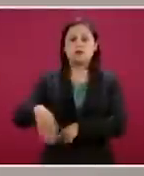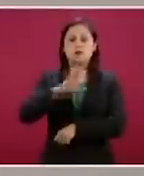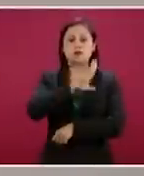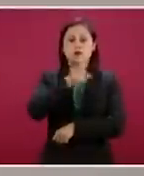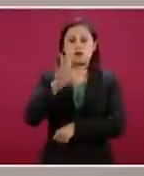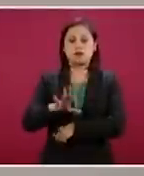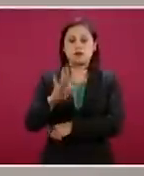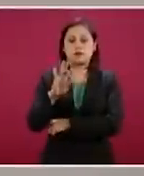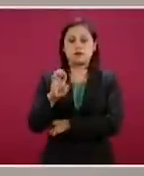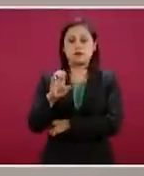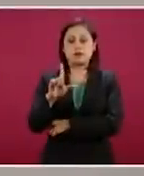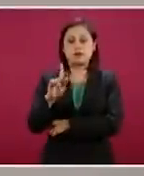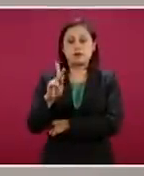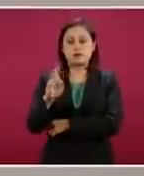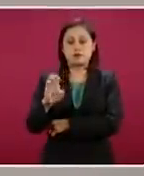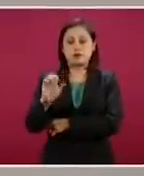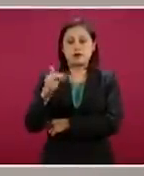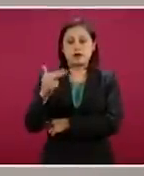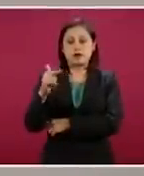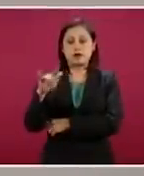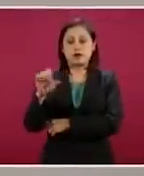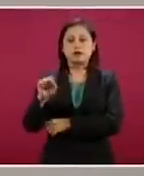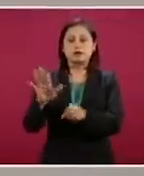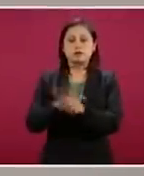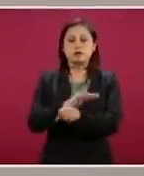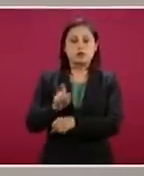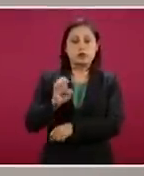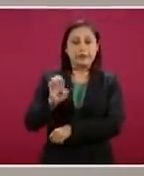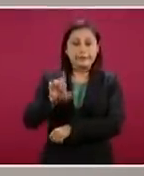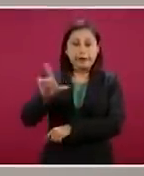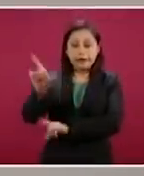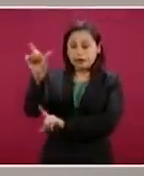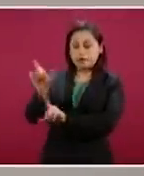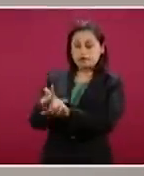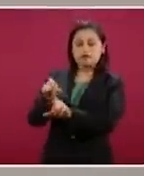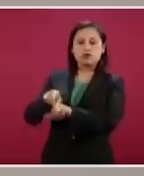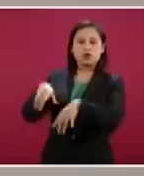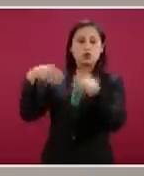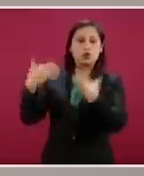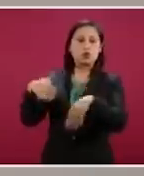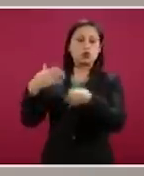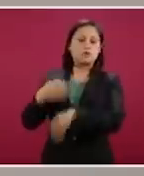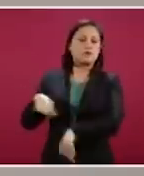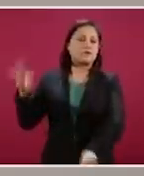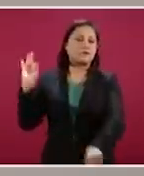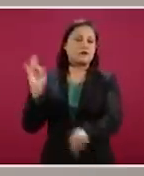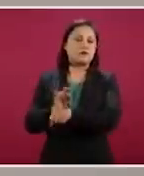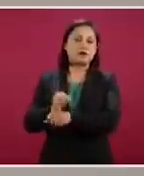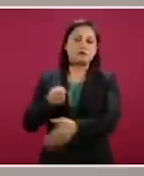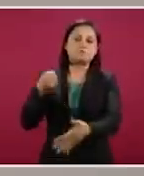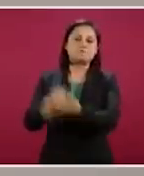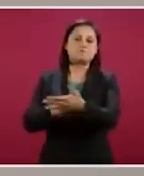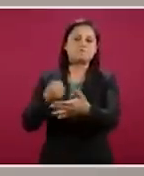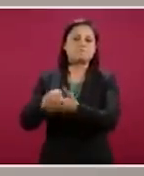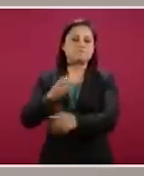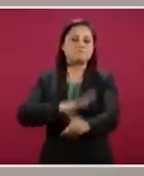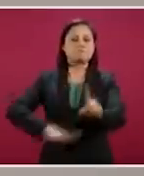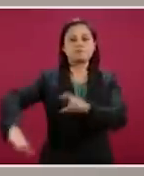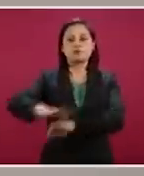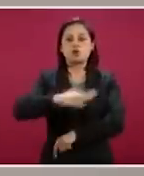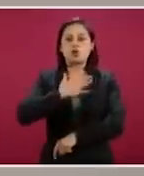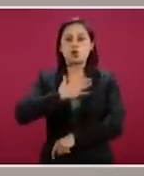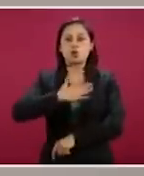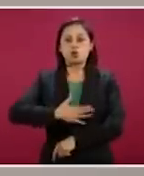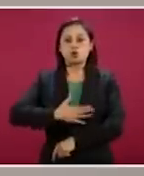trata de un modelo de integridad y de defensa de las causas populares y de búsqueda de la justicia. En este